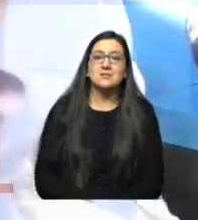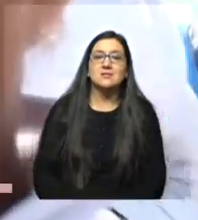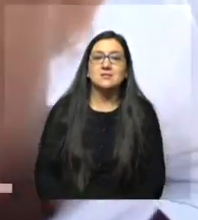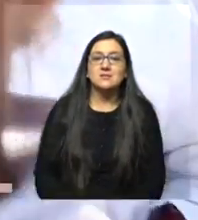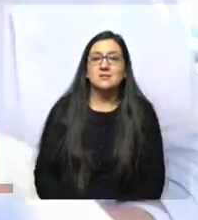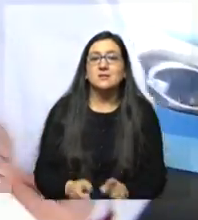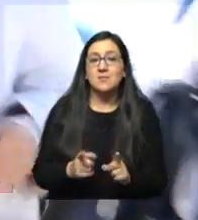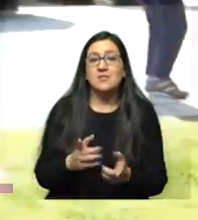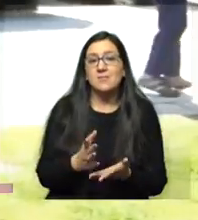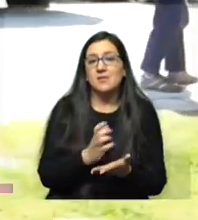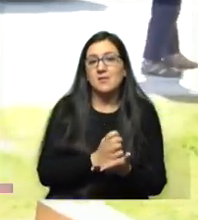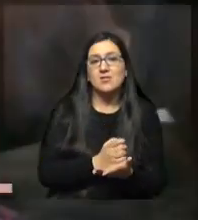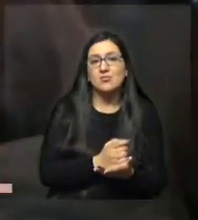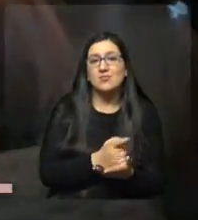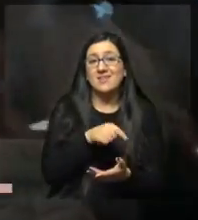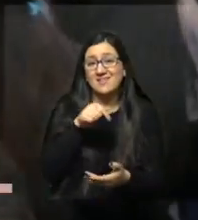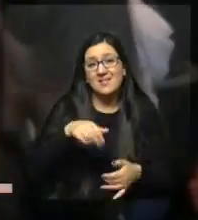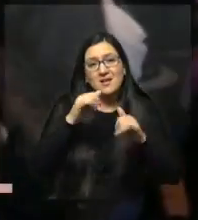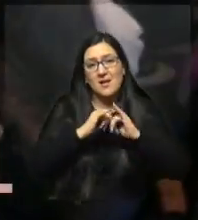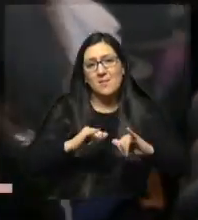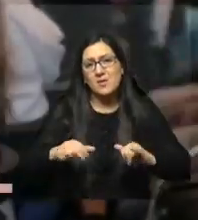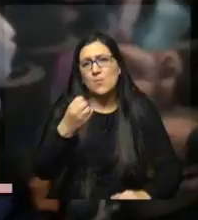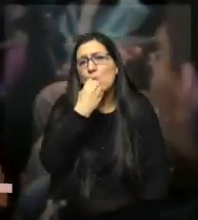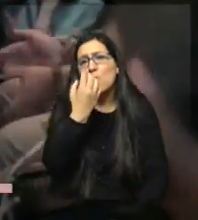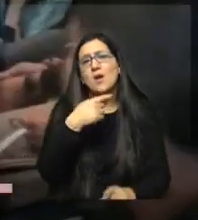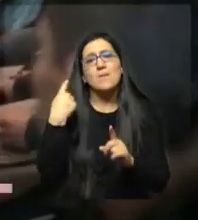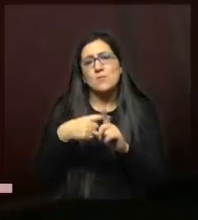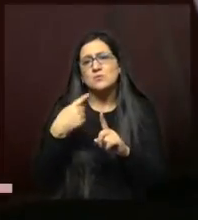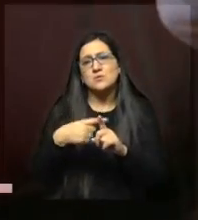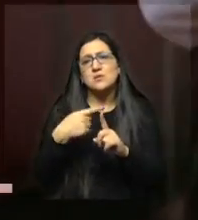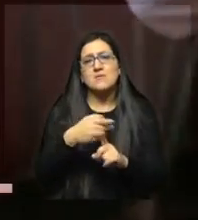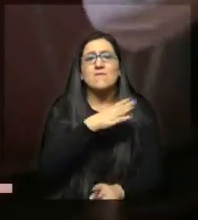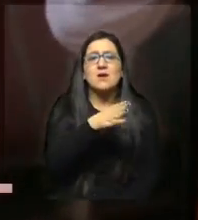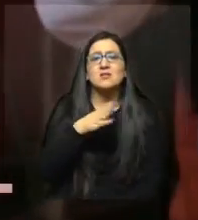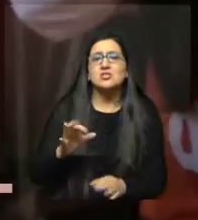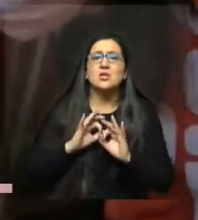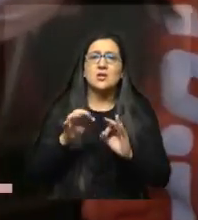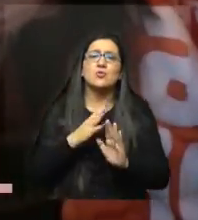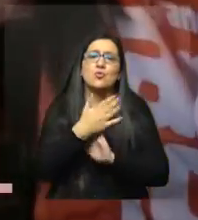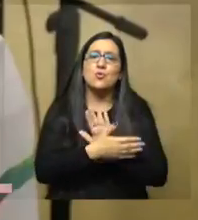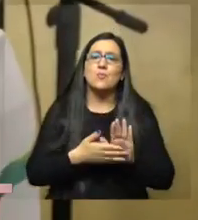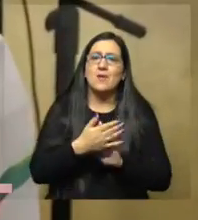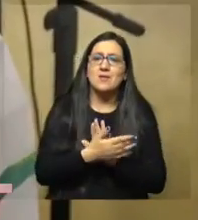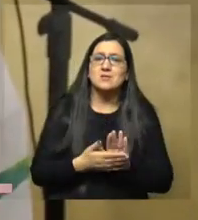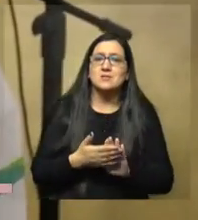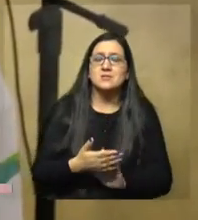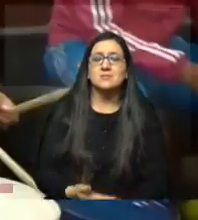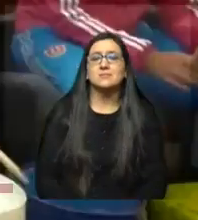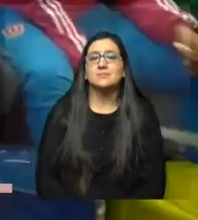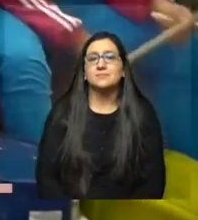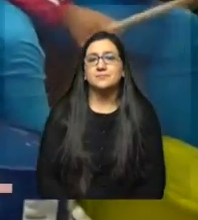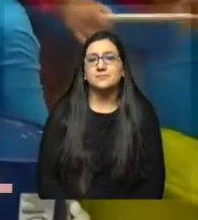organismos departamentales, como que en realidad la campaña ha tenido como un lindo recorrido en el país, con diferentes personas e instituciones apoyando a lo